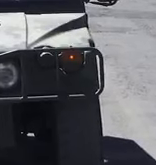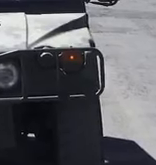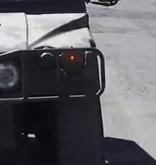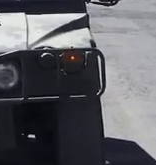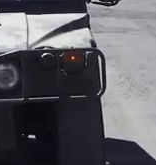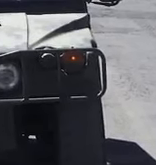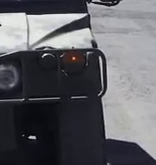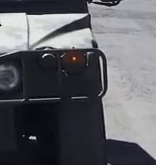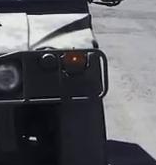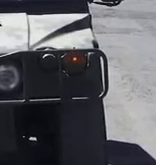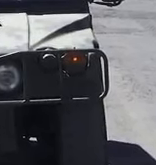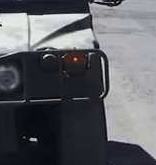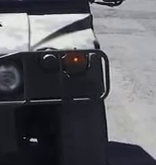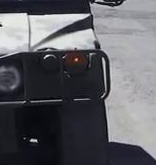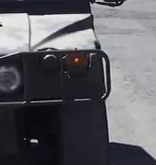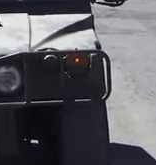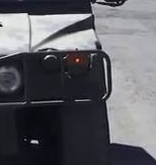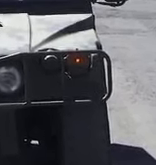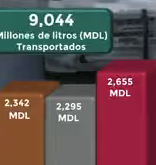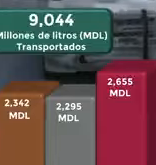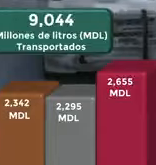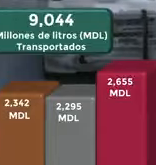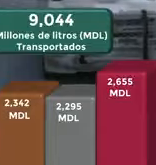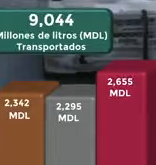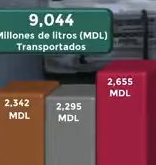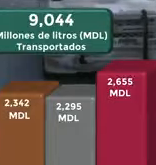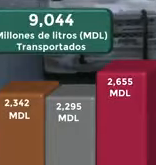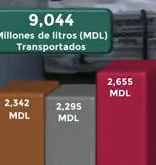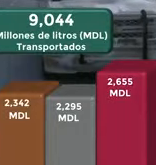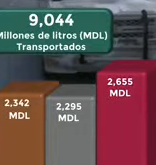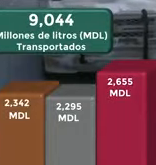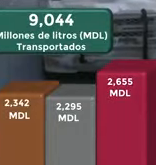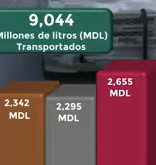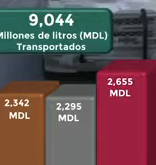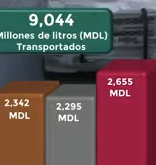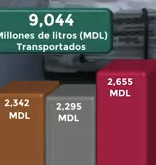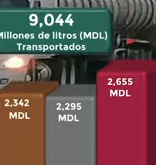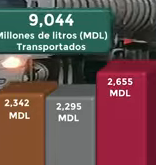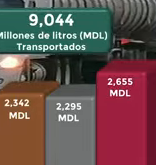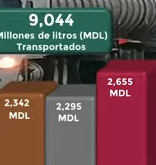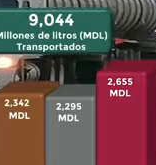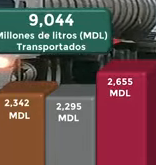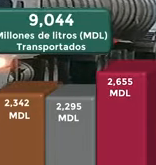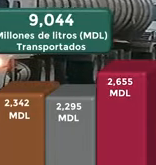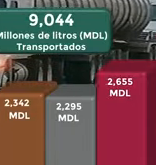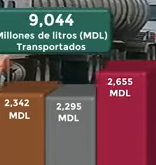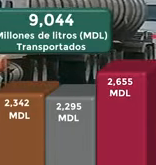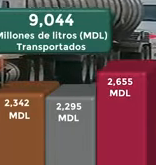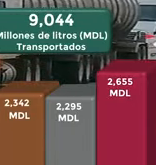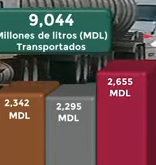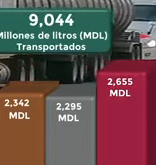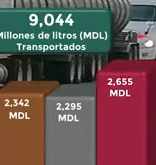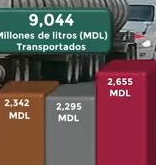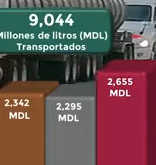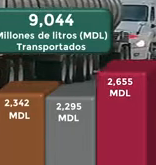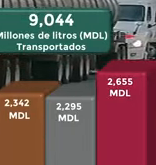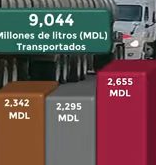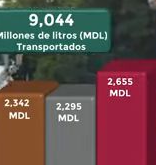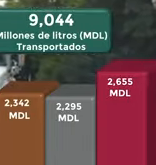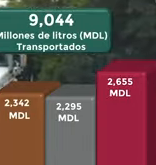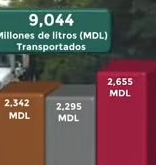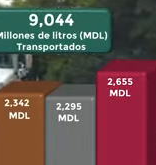126.400 barriles mensualmente. Por otra parte, dentro del plan de transporte terrestre de combustibles en apoyo a Pemex, se